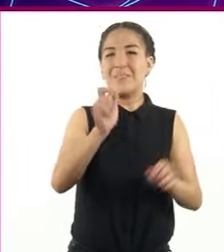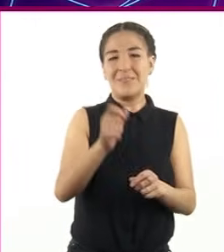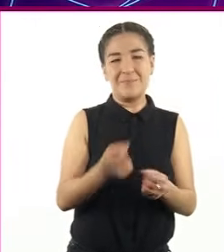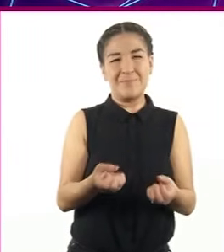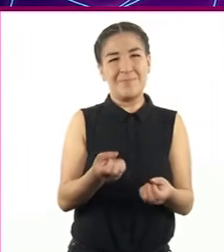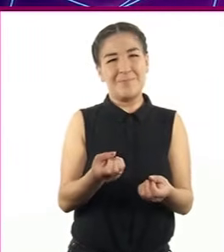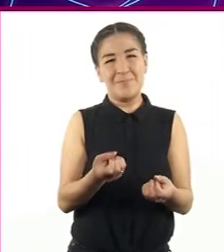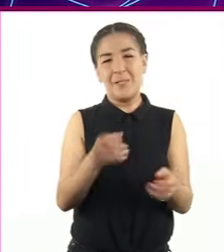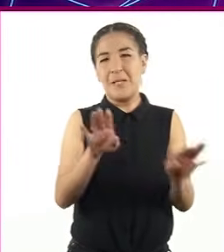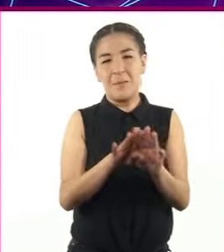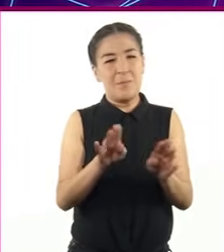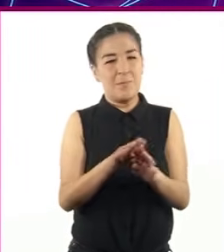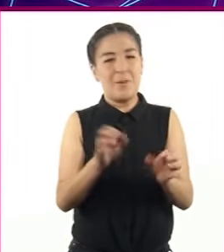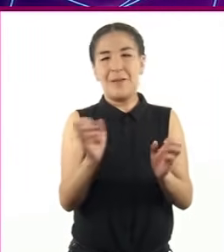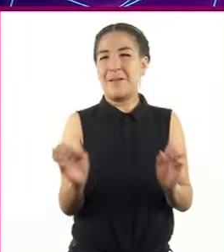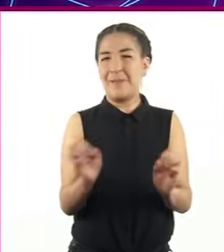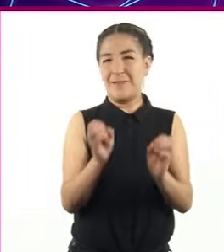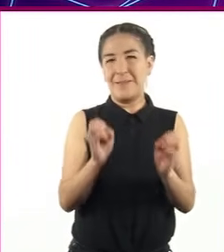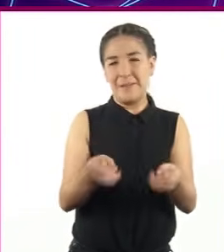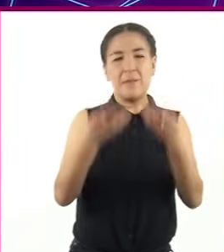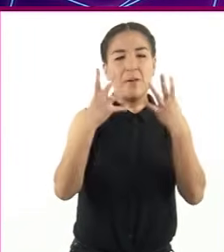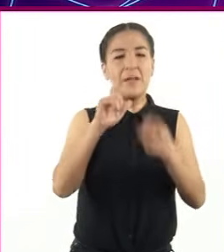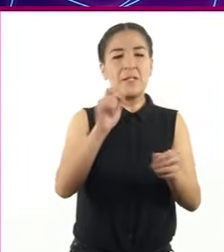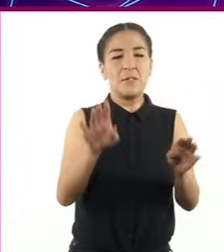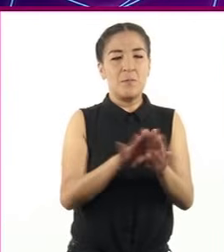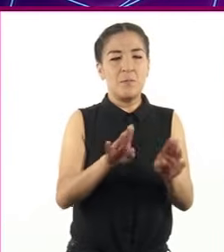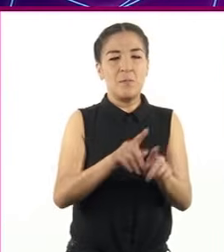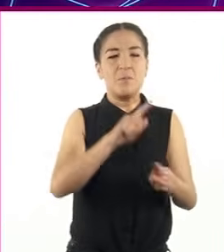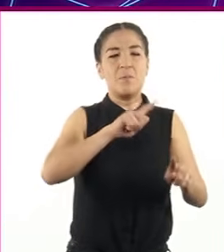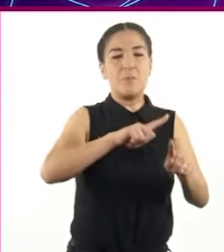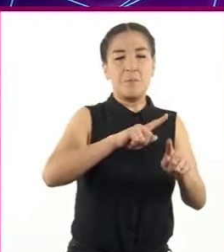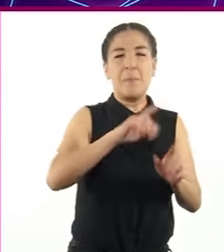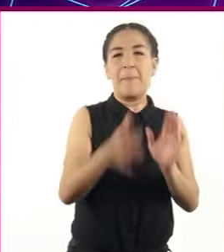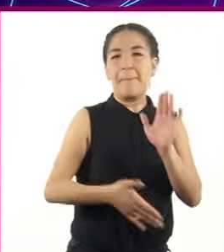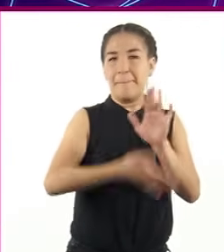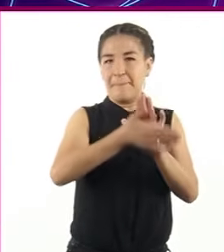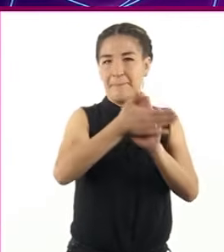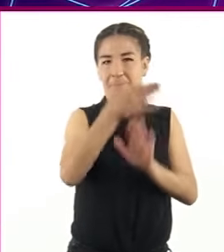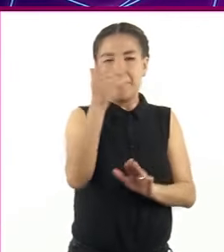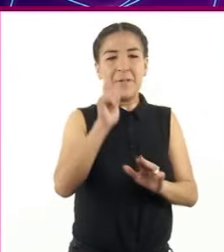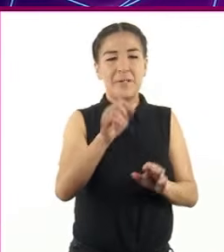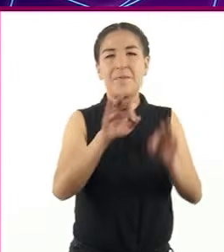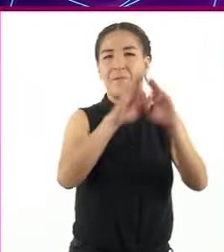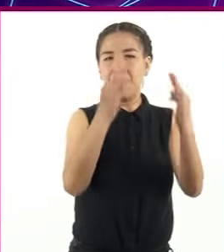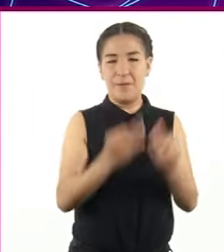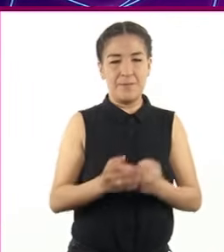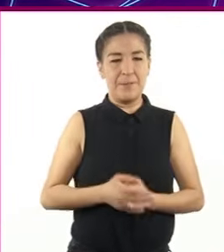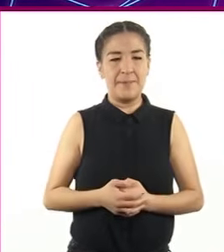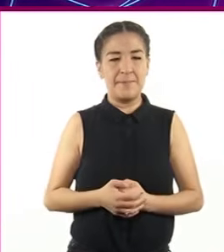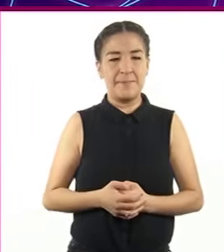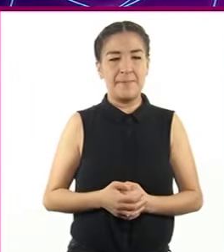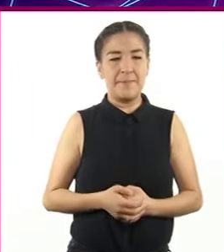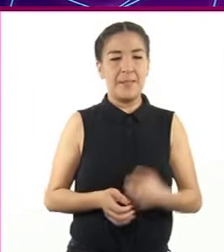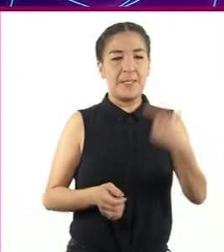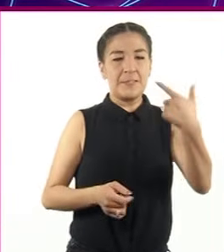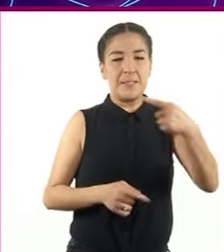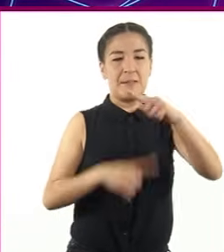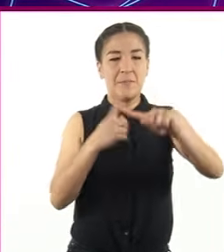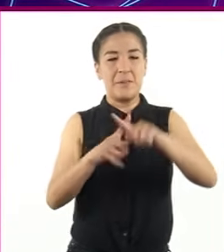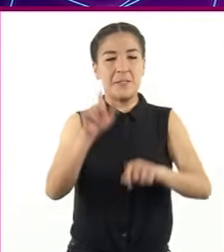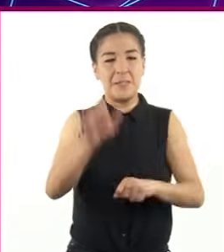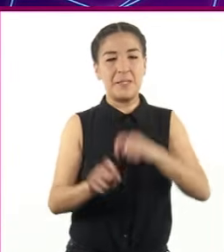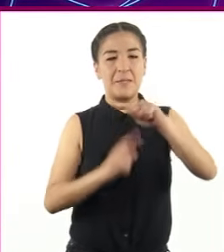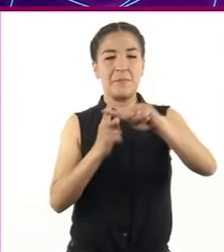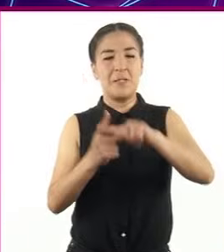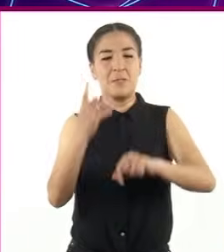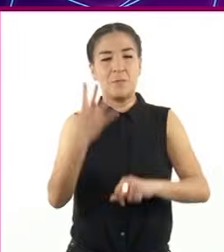el perímetro lo podemos encontrar al sumar las longitudes que forman toda la figura, es decir, 7 más x más